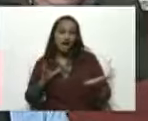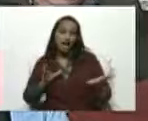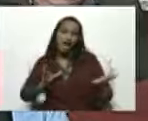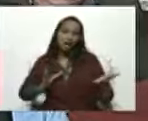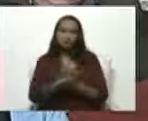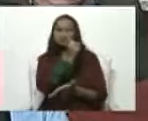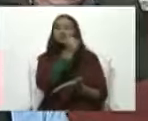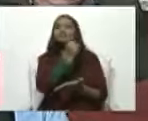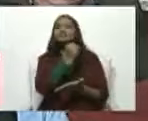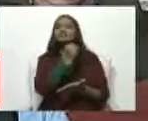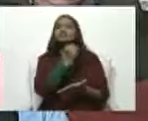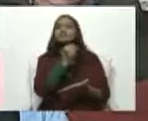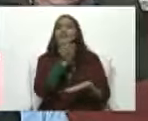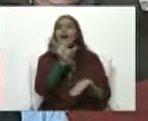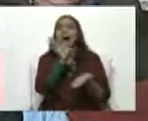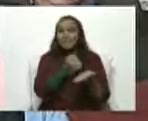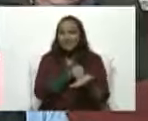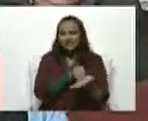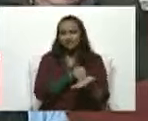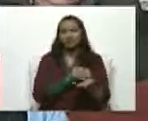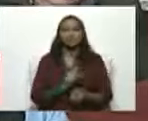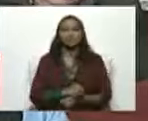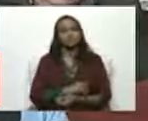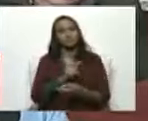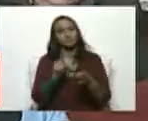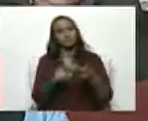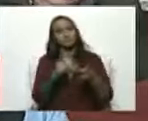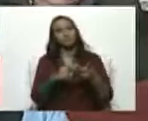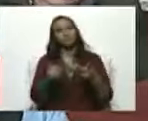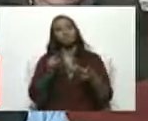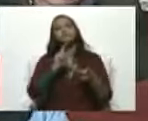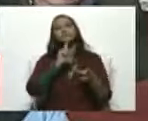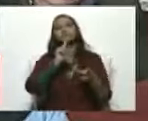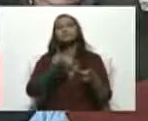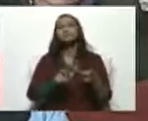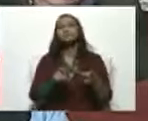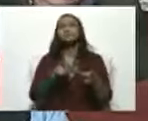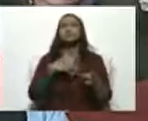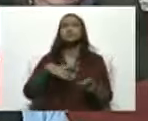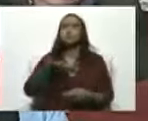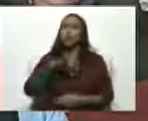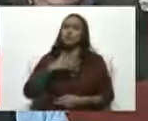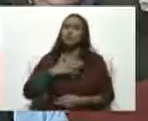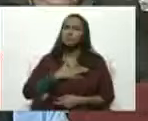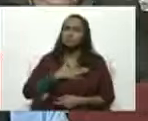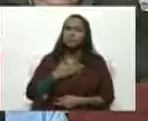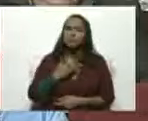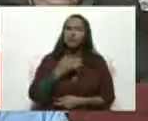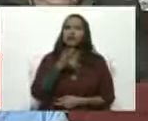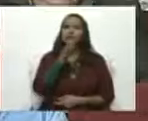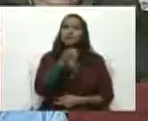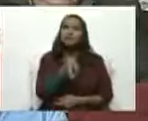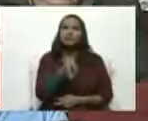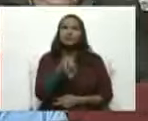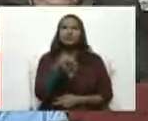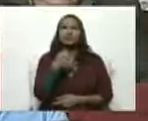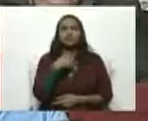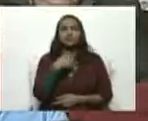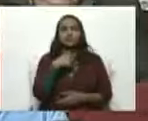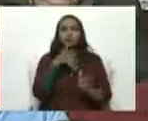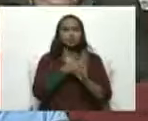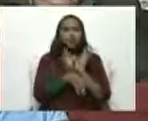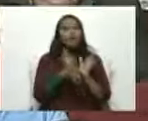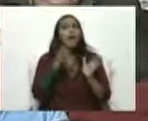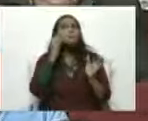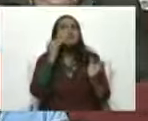esta aplicación? Otra pregunta, ¿dónde puedo asistir si no soy muy ducho con el